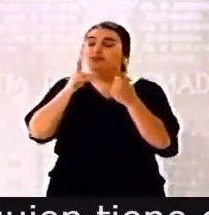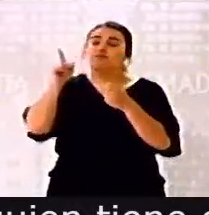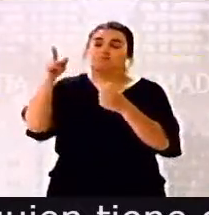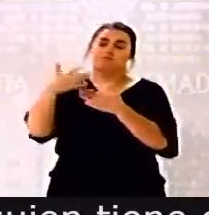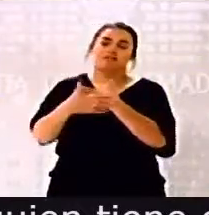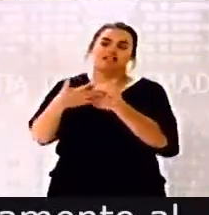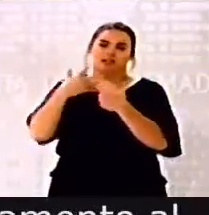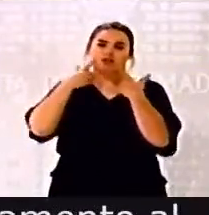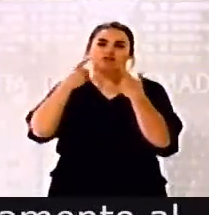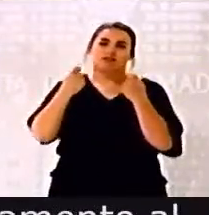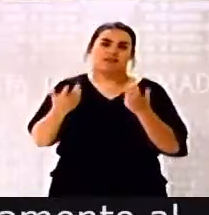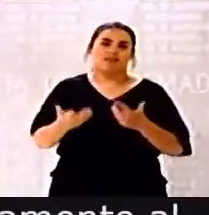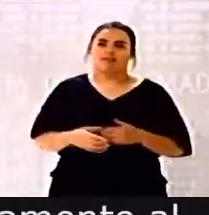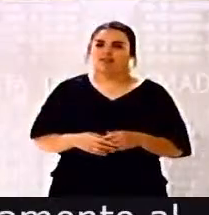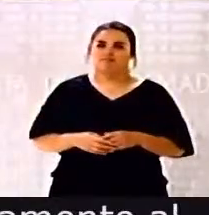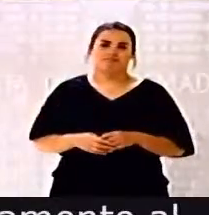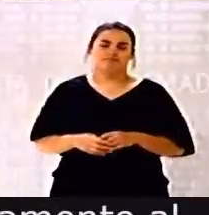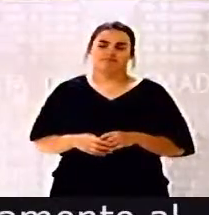Sanidad.